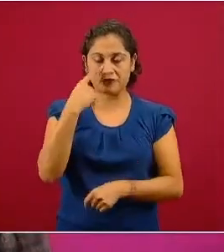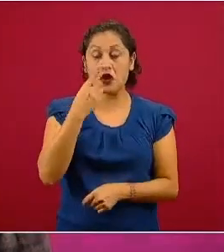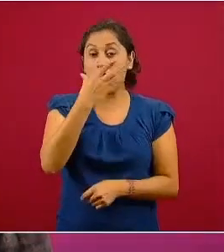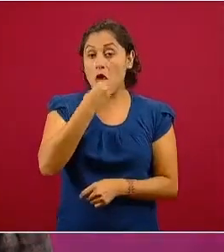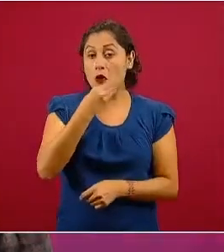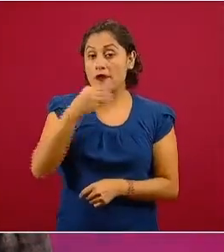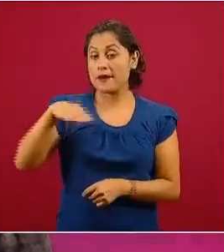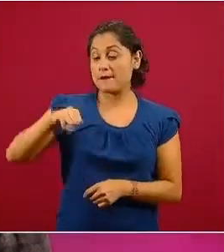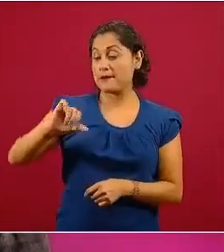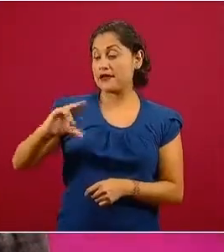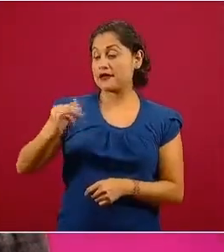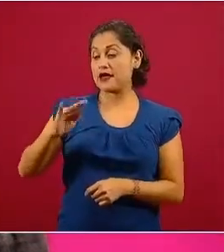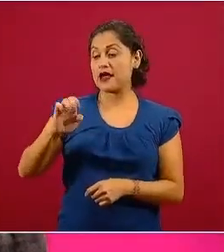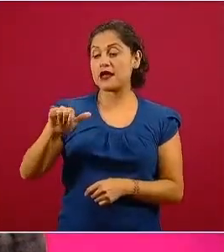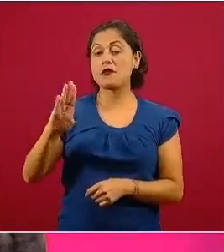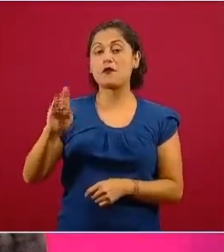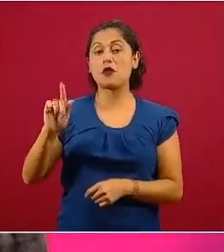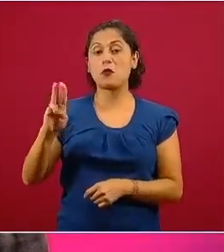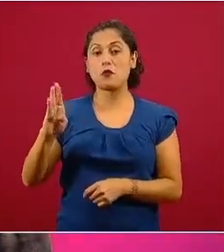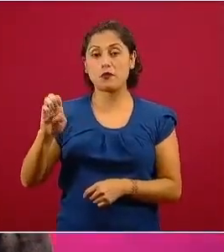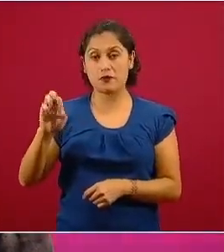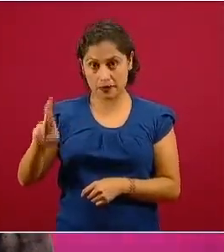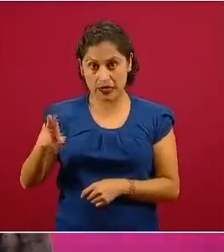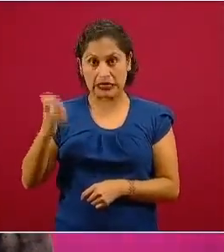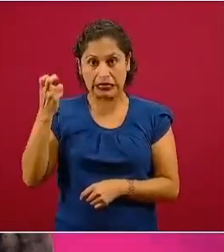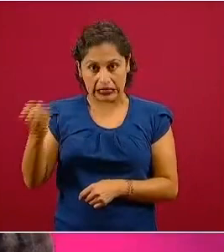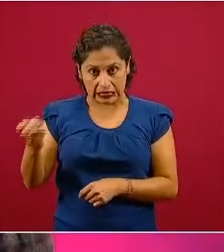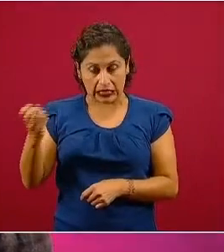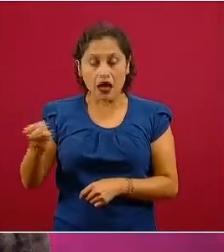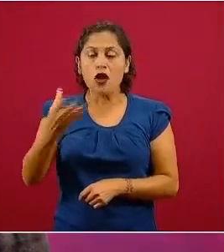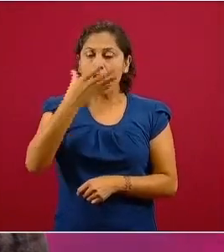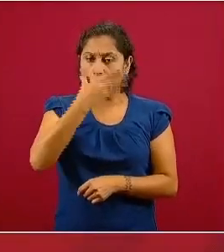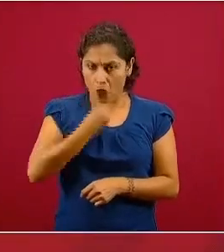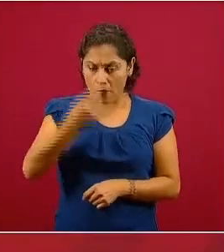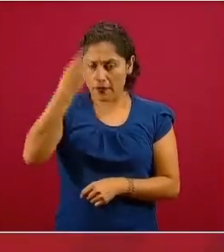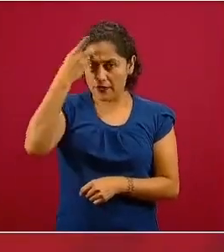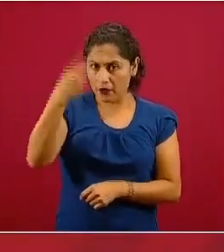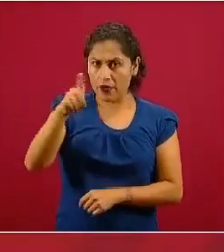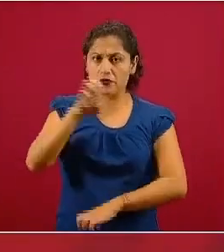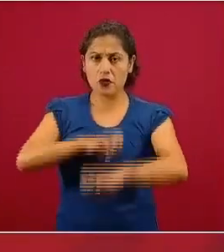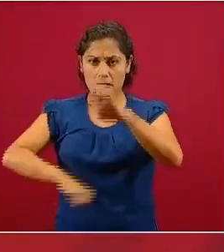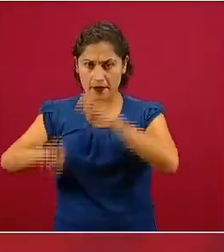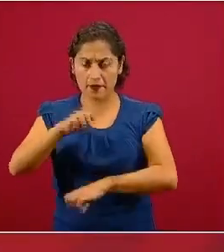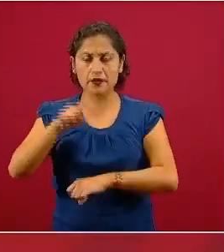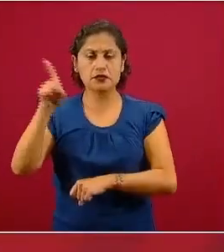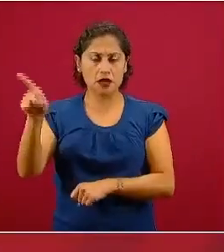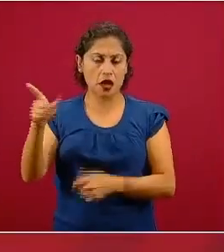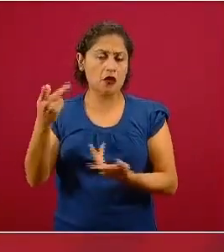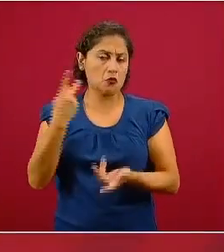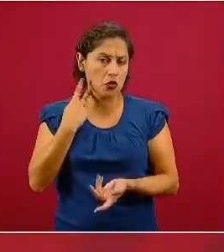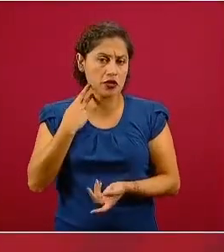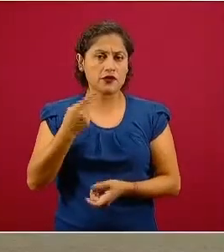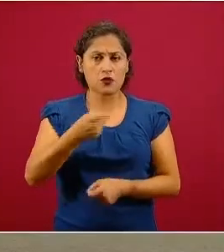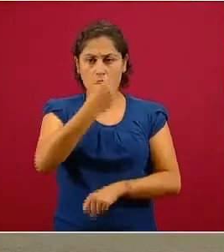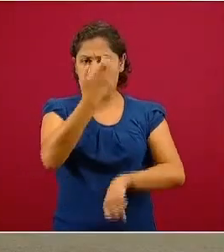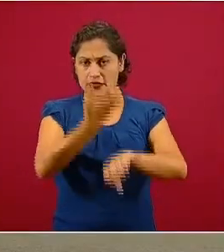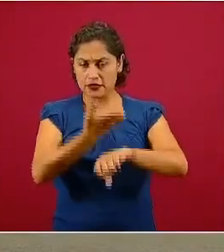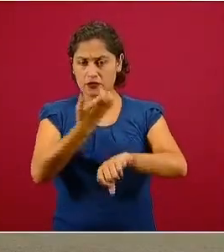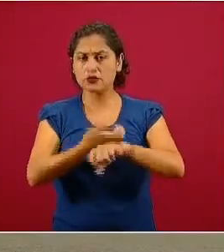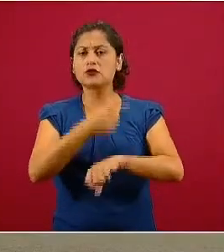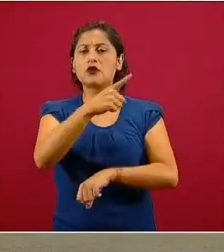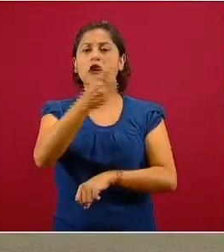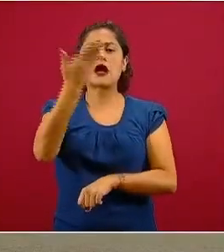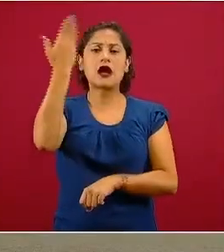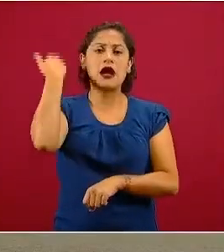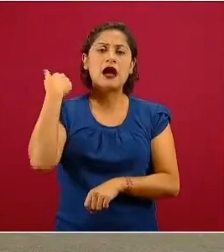Bloomberg, es un empresario y político de Estados Unidos que fue alcalde de Nueva York. Cuando fue